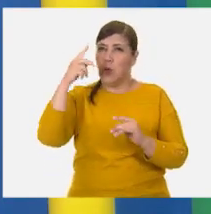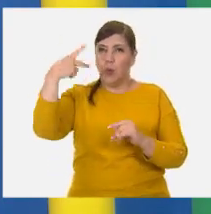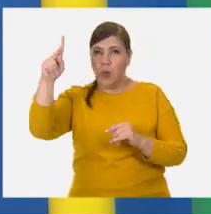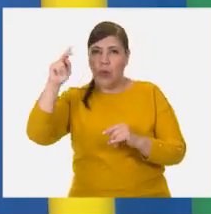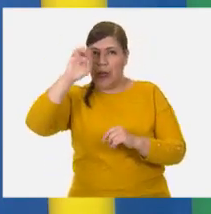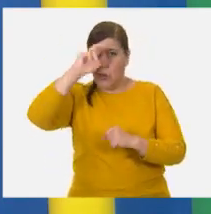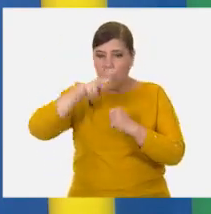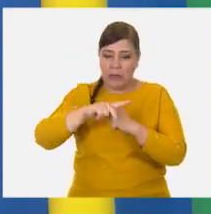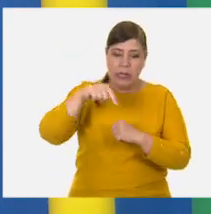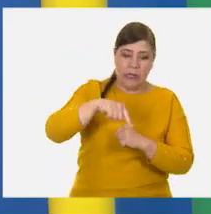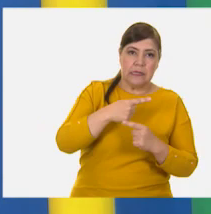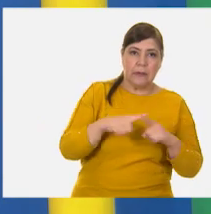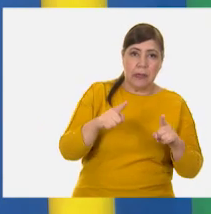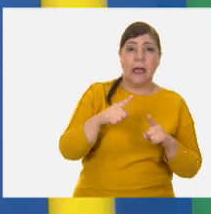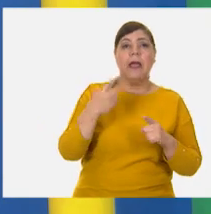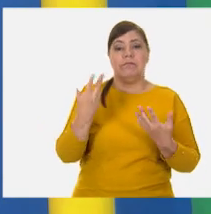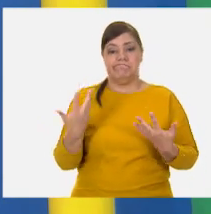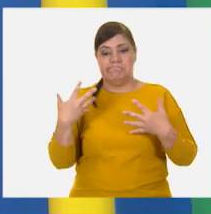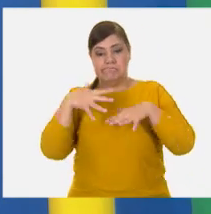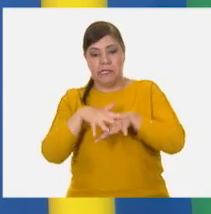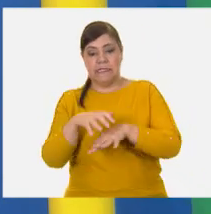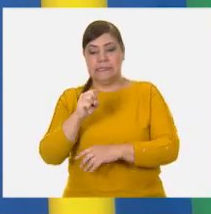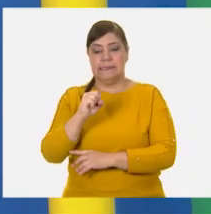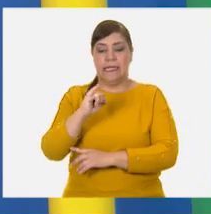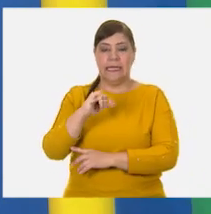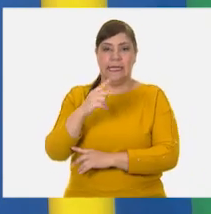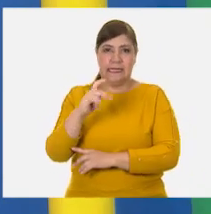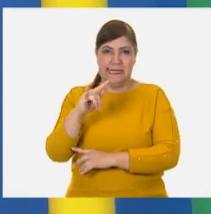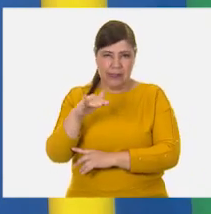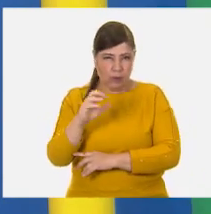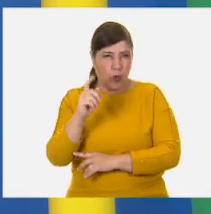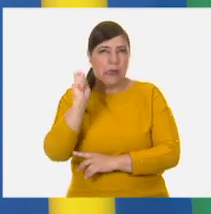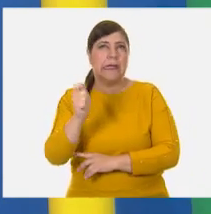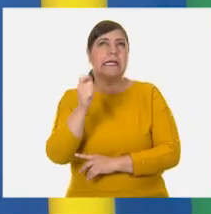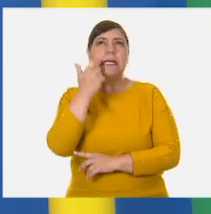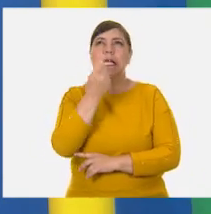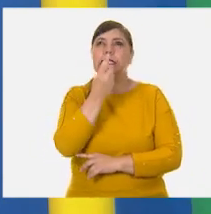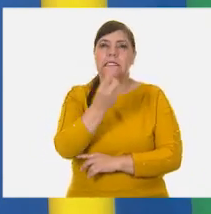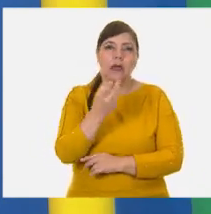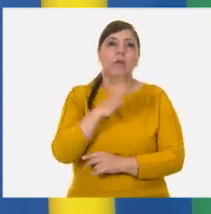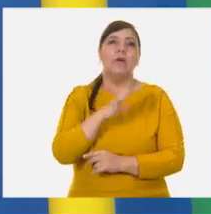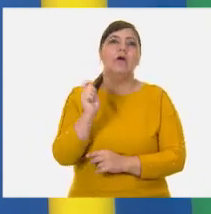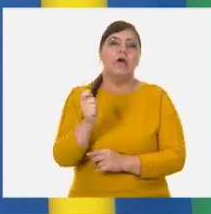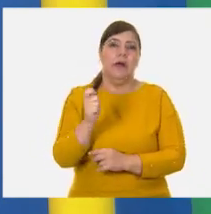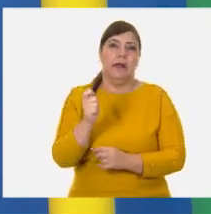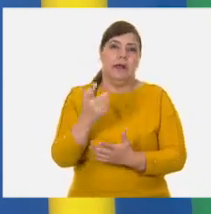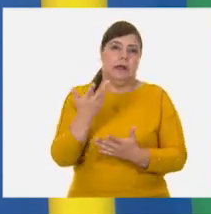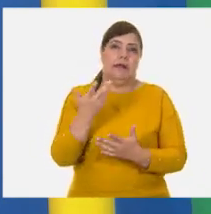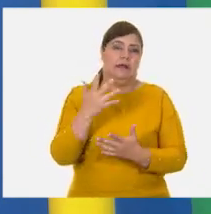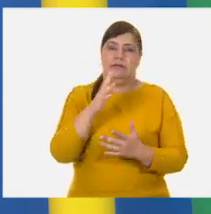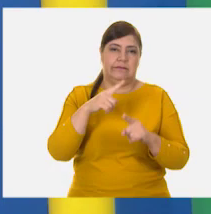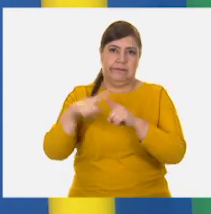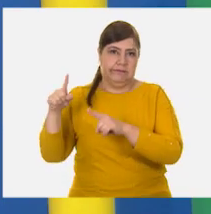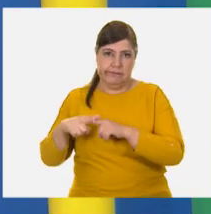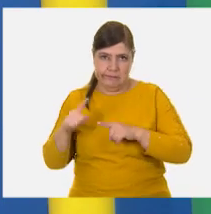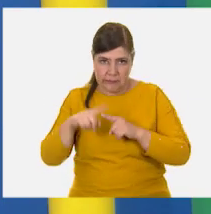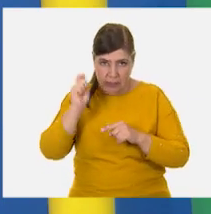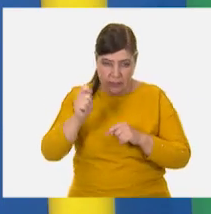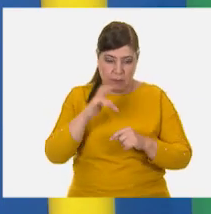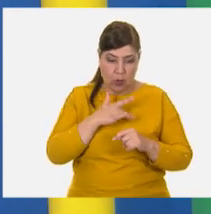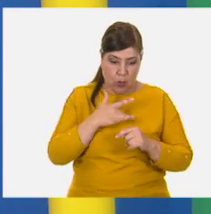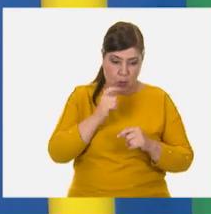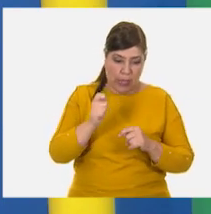produjo el sincretismo, los significados fueron diferentes. Las fiestas de los pueblos tenían un marcado carácter